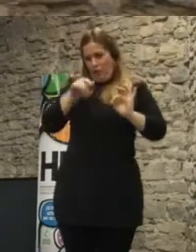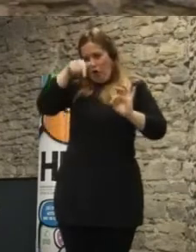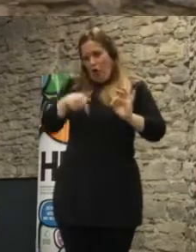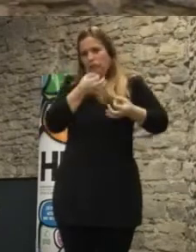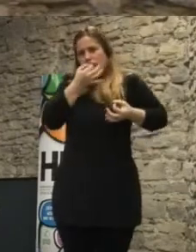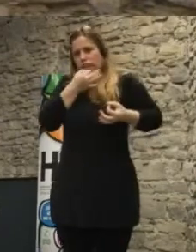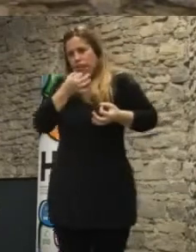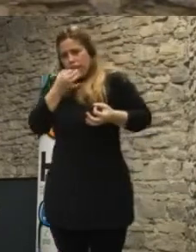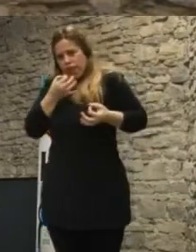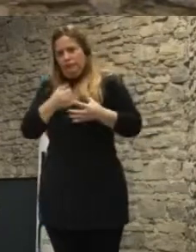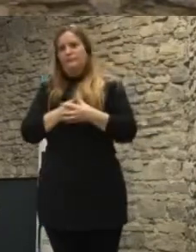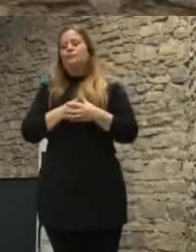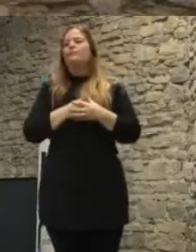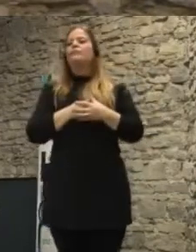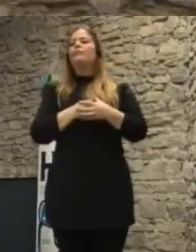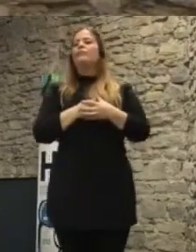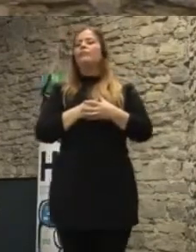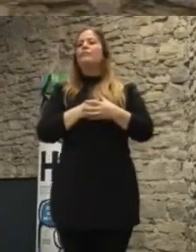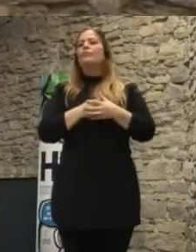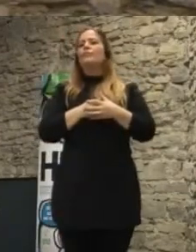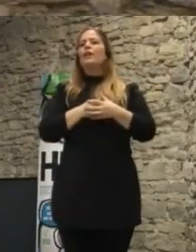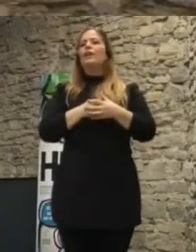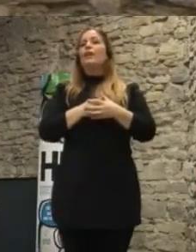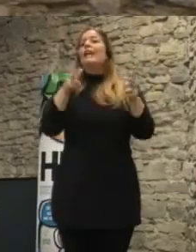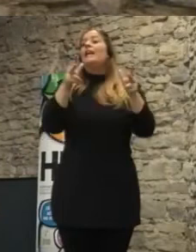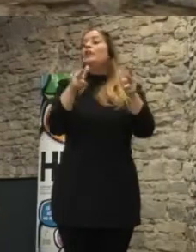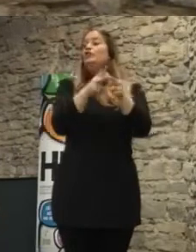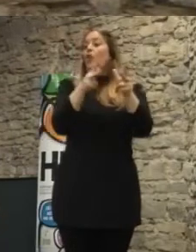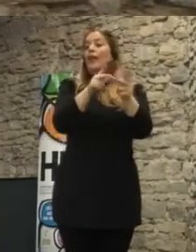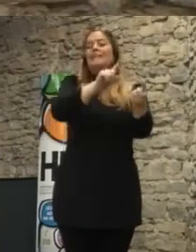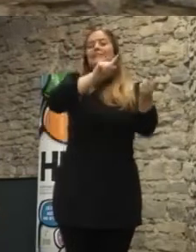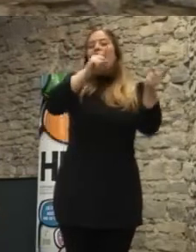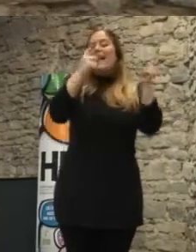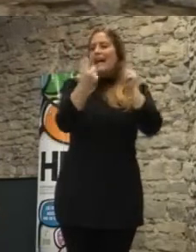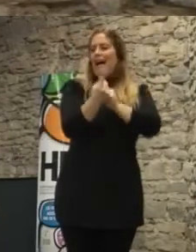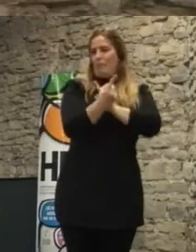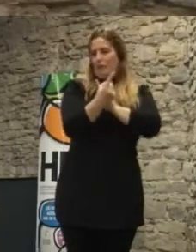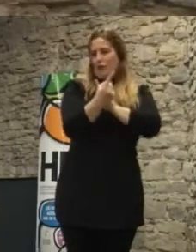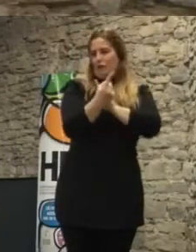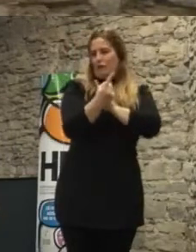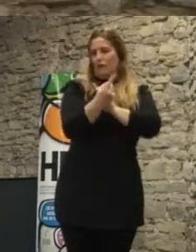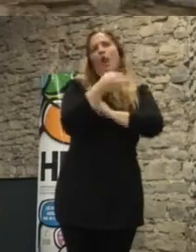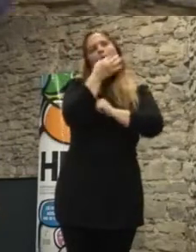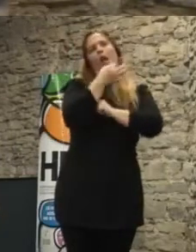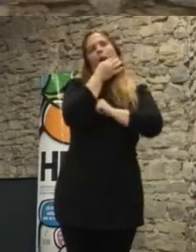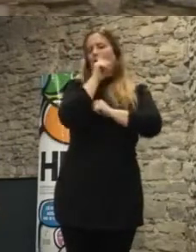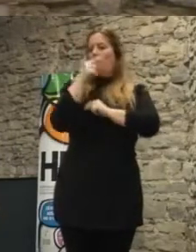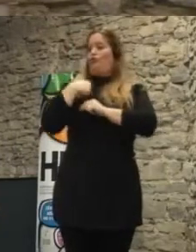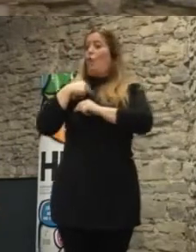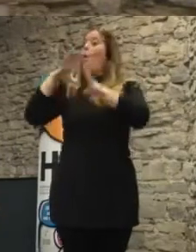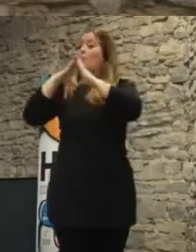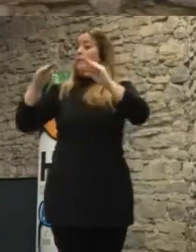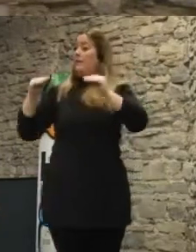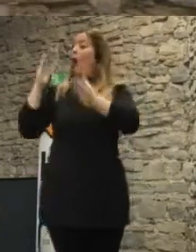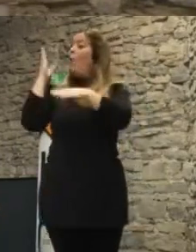No entraremos, claro, solamente para hablar de los cambios sociales, pues yo hago un curso en la universidad que dura todo un semestre